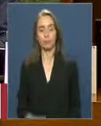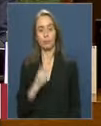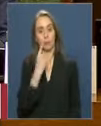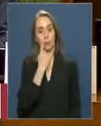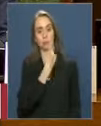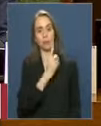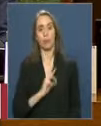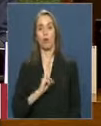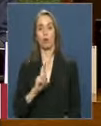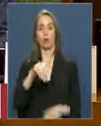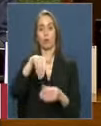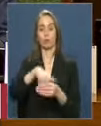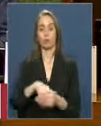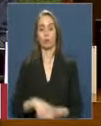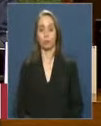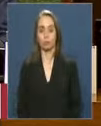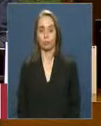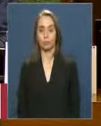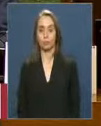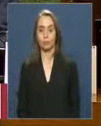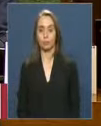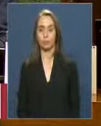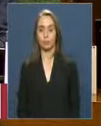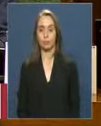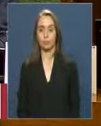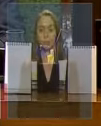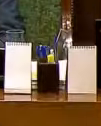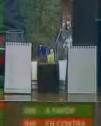Resultado de la votación.